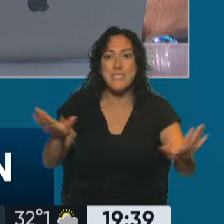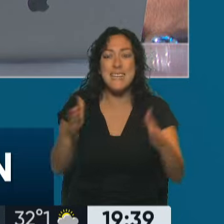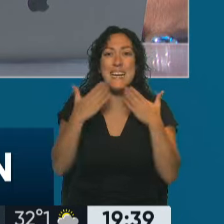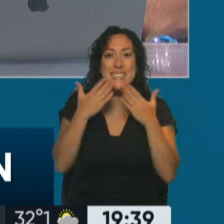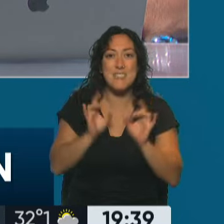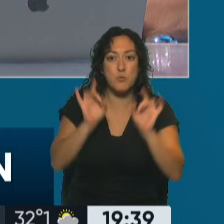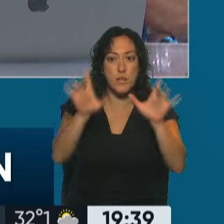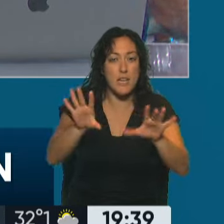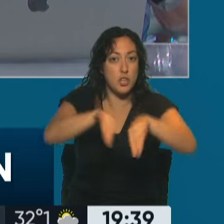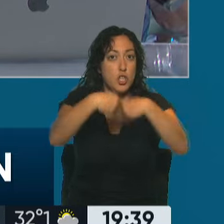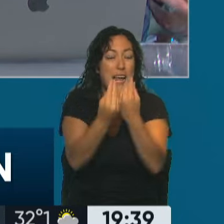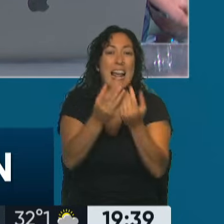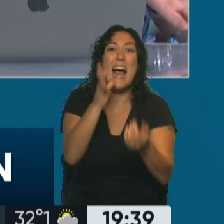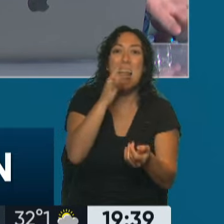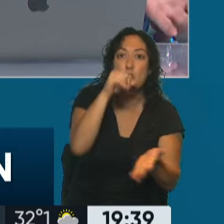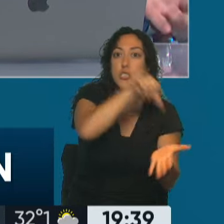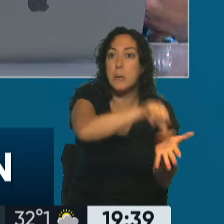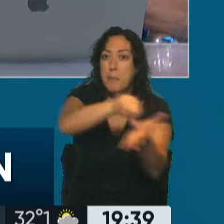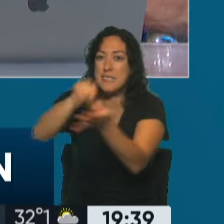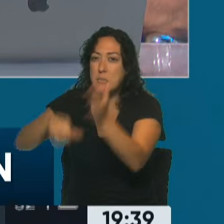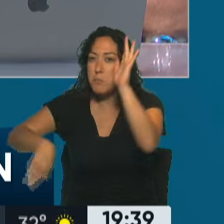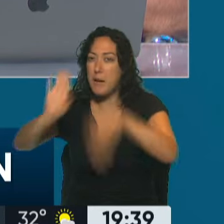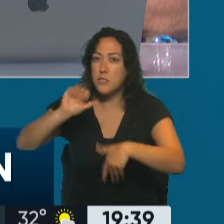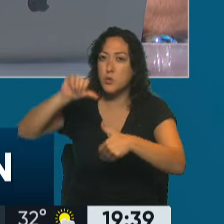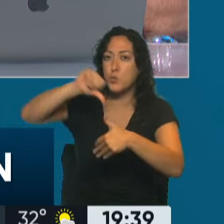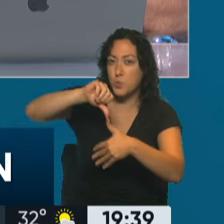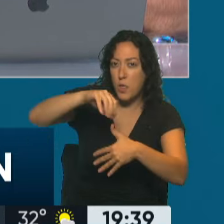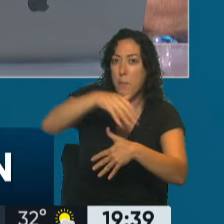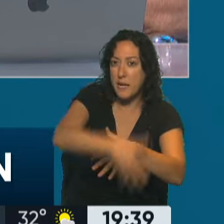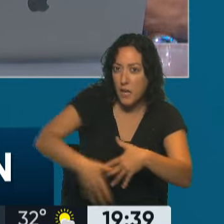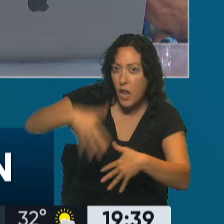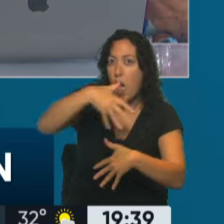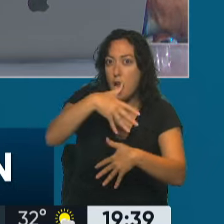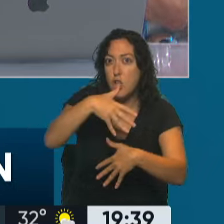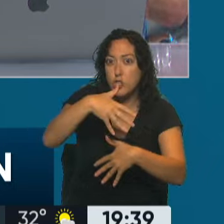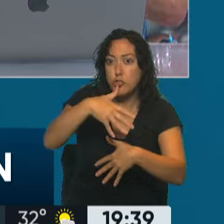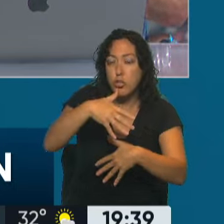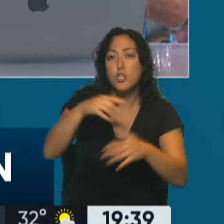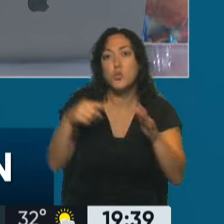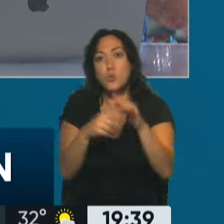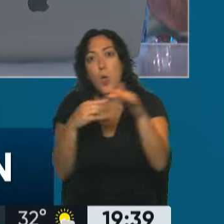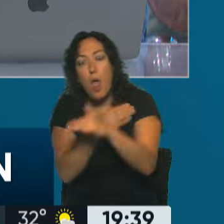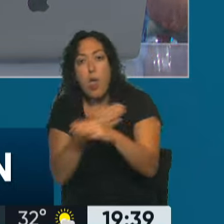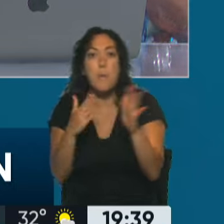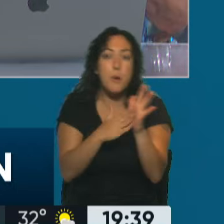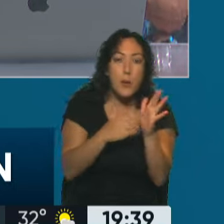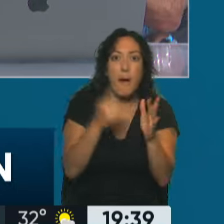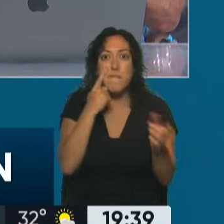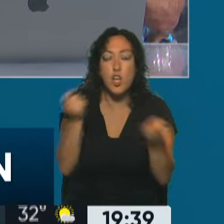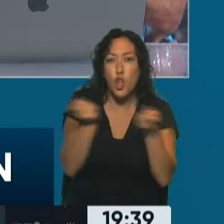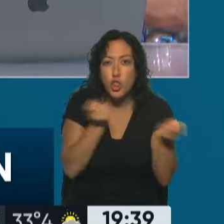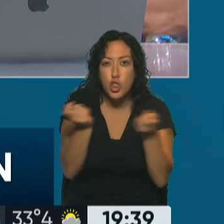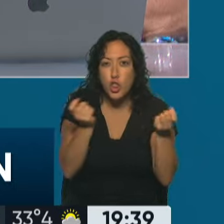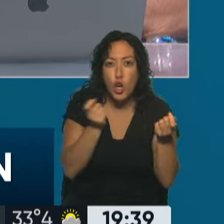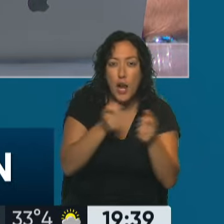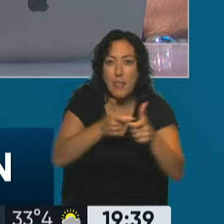14 países muchos de ellos sudamericanos En los cues están logrando en distintas ciudades controlar el crecimiento